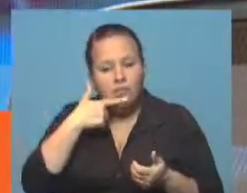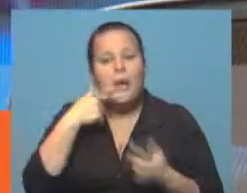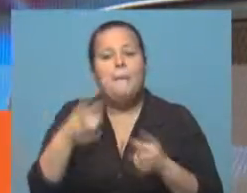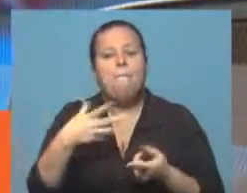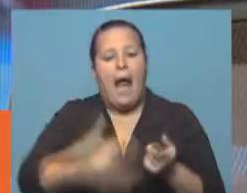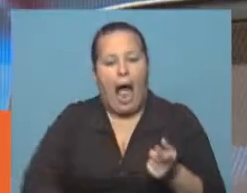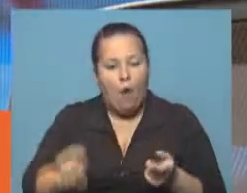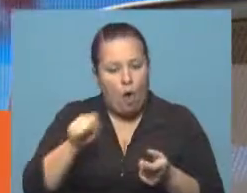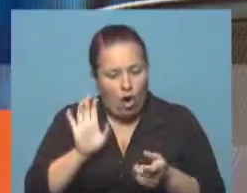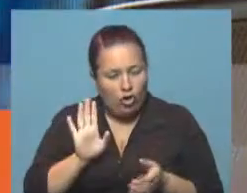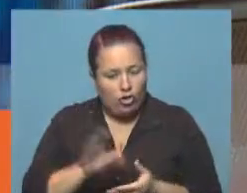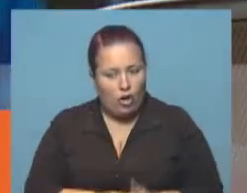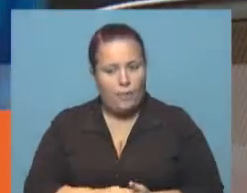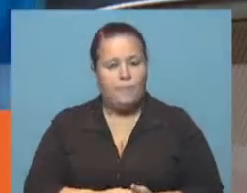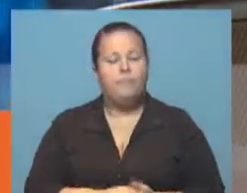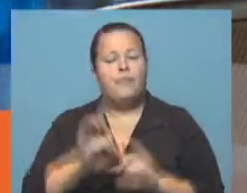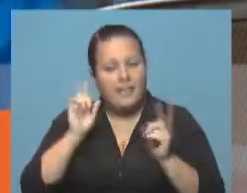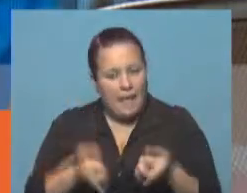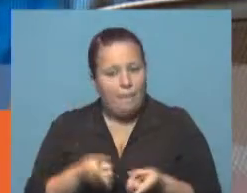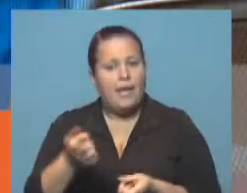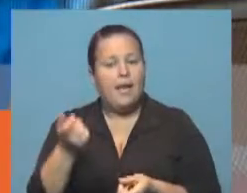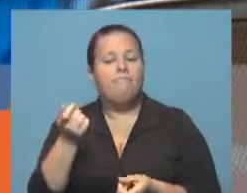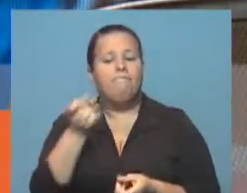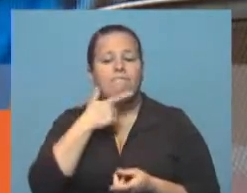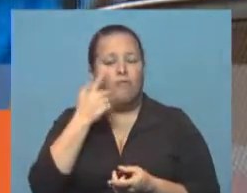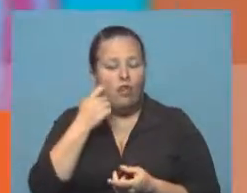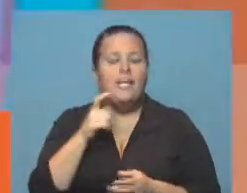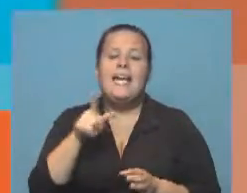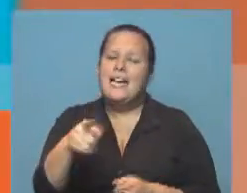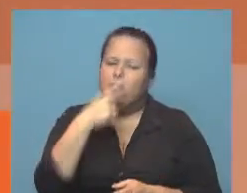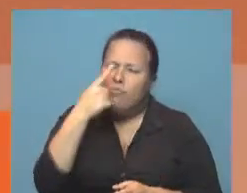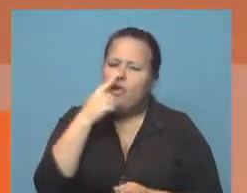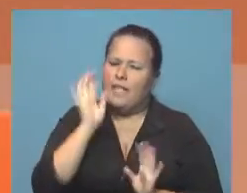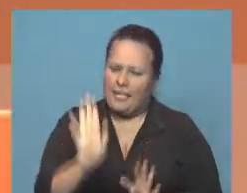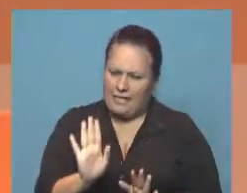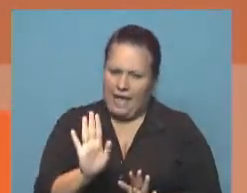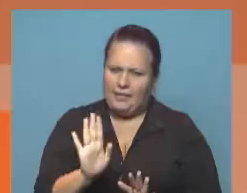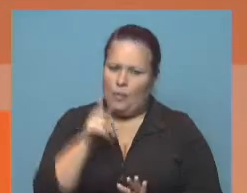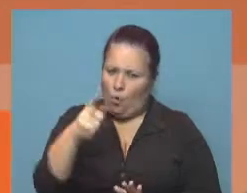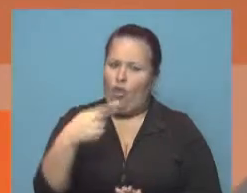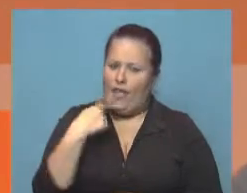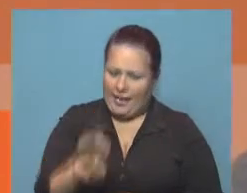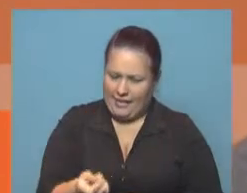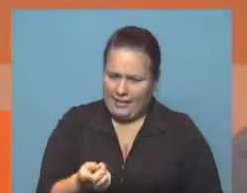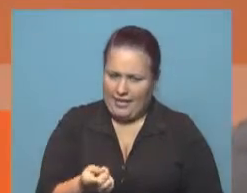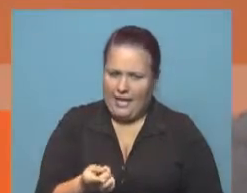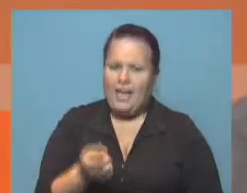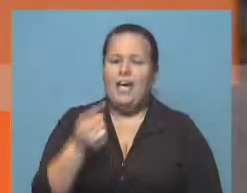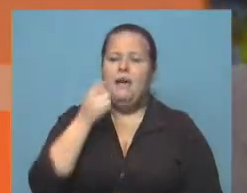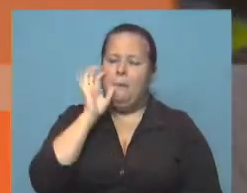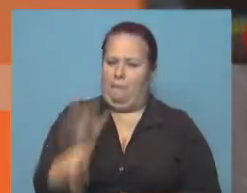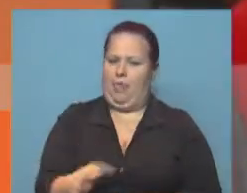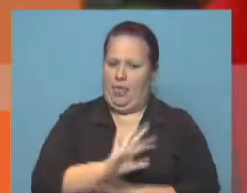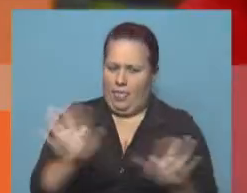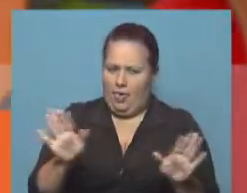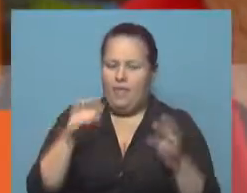destinado a abortos, que también médicamente vigilados. Es interesantísimo lo que has dicho, es decir, se ha puesto en